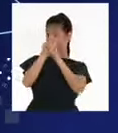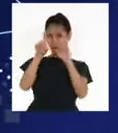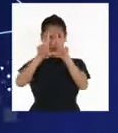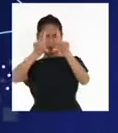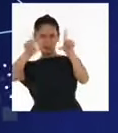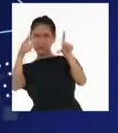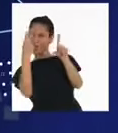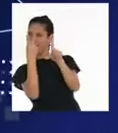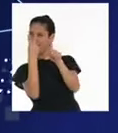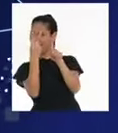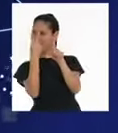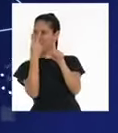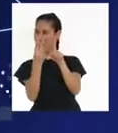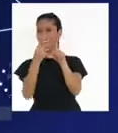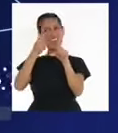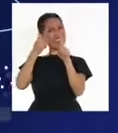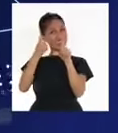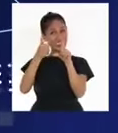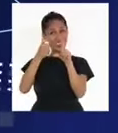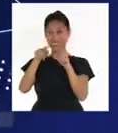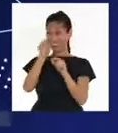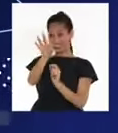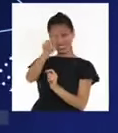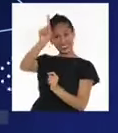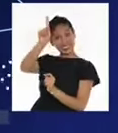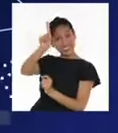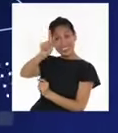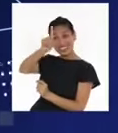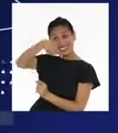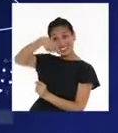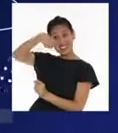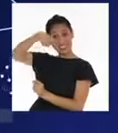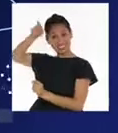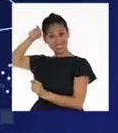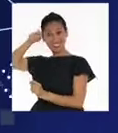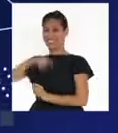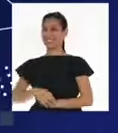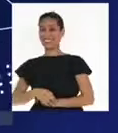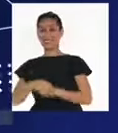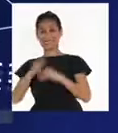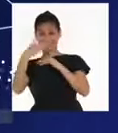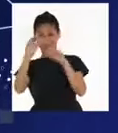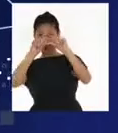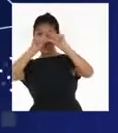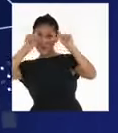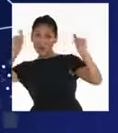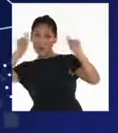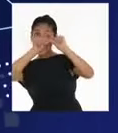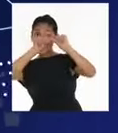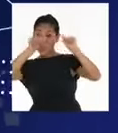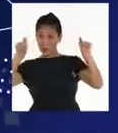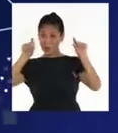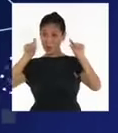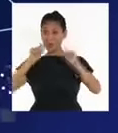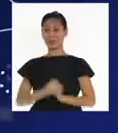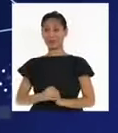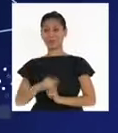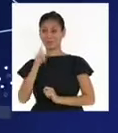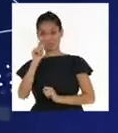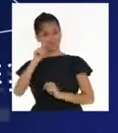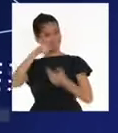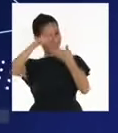Entonces, tachamos mirar una película en el texto y en la tabla ponemos un palote